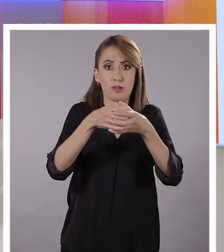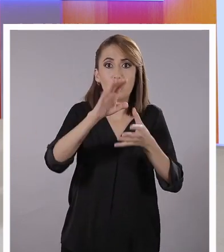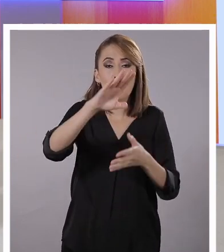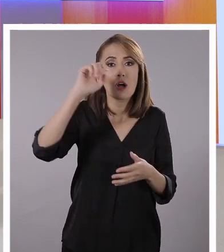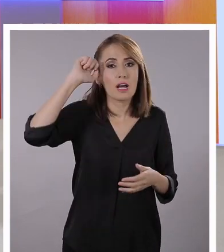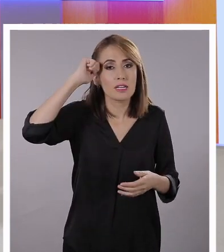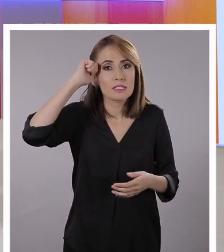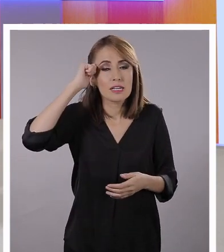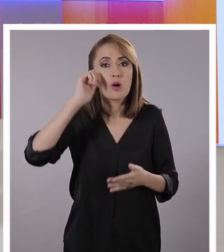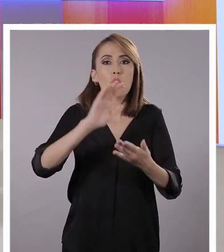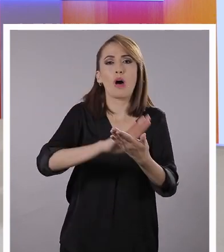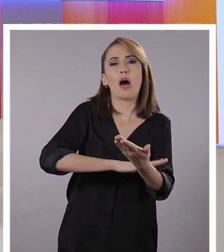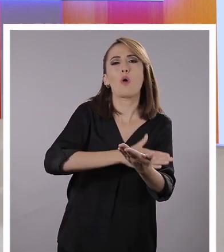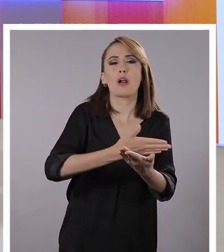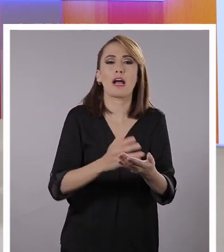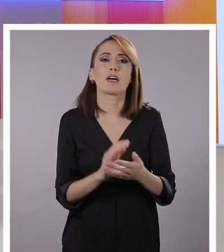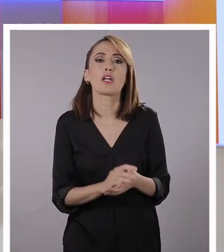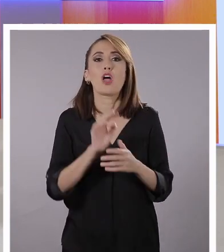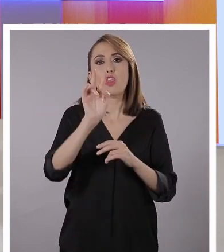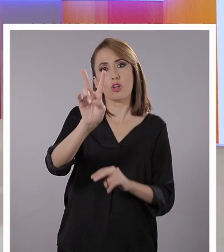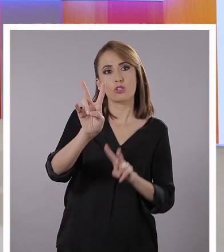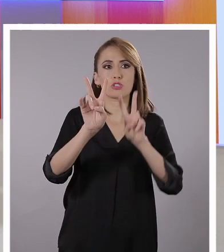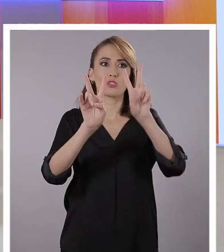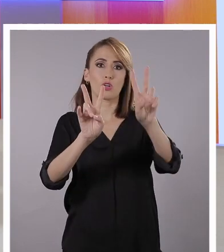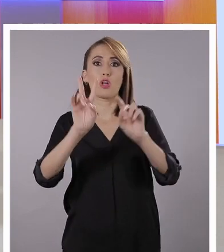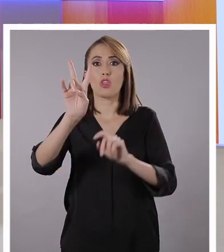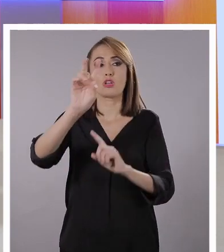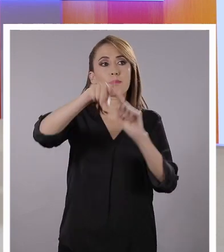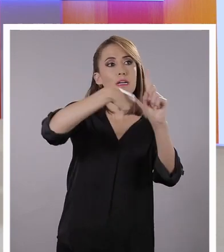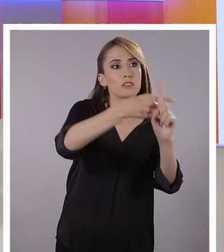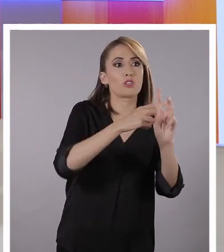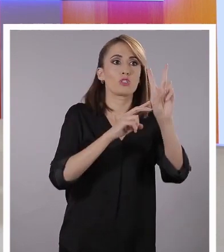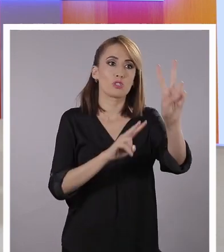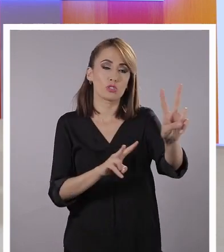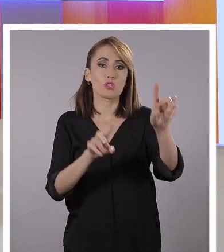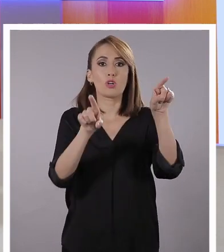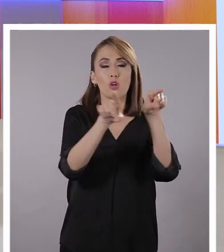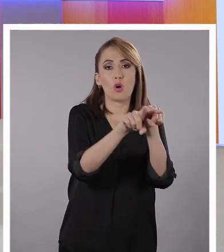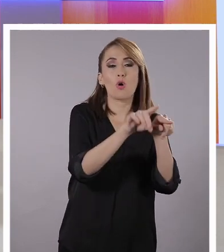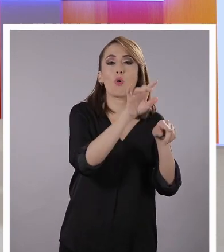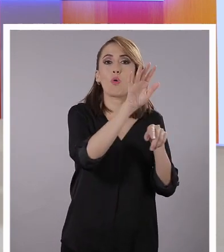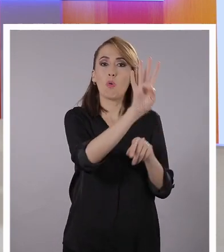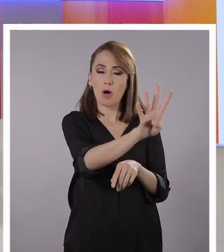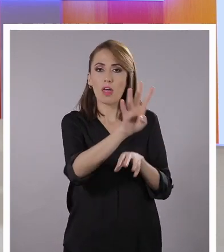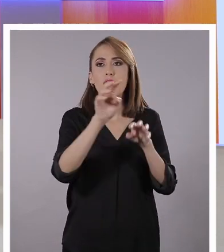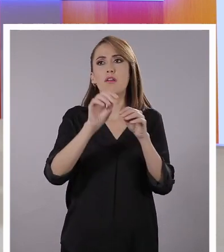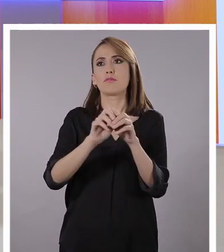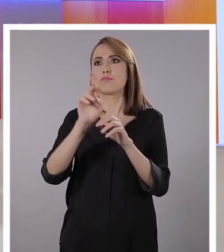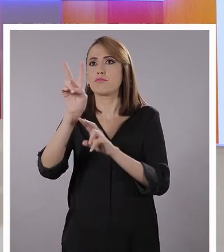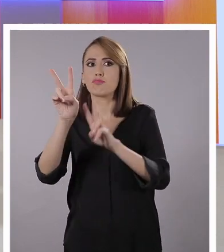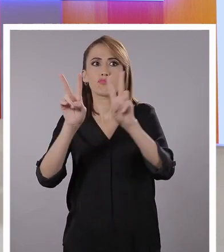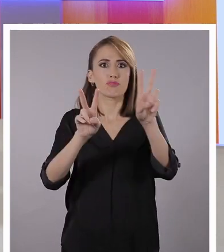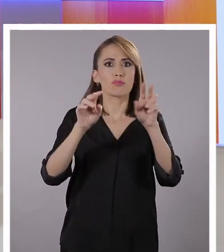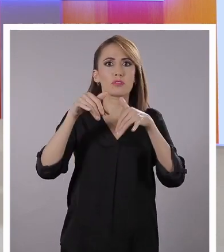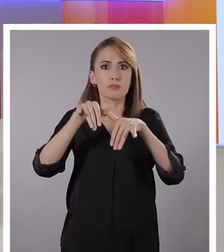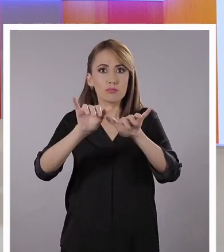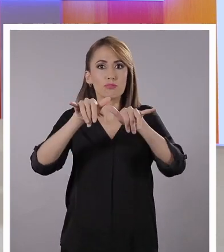2 y 2 son 4, 4 y 2 son 6, 6 y 2 son 8. Y lo lógico sería 8 y 2 son